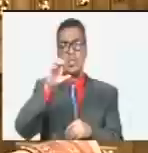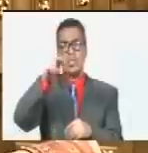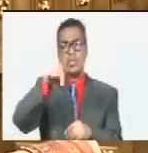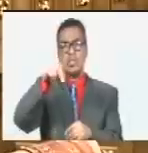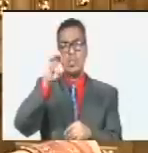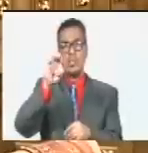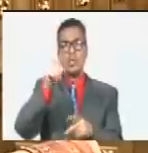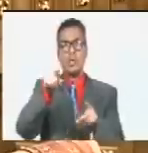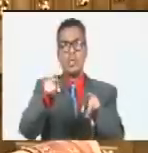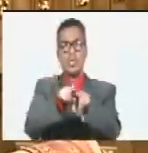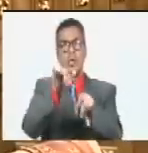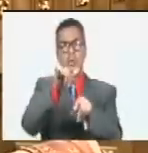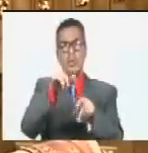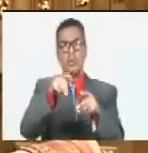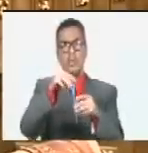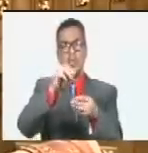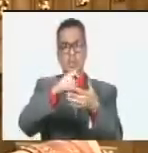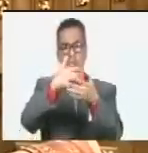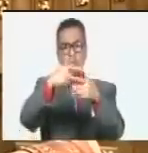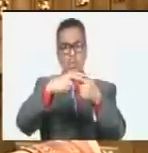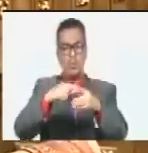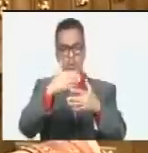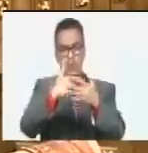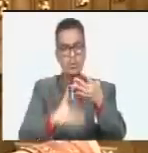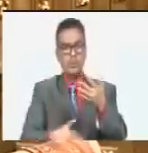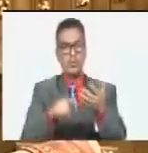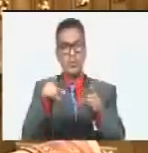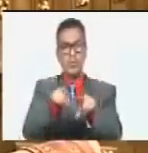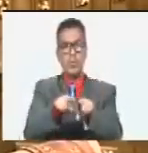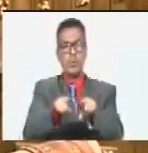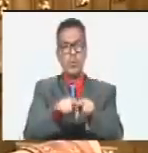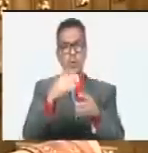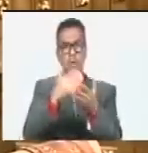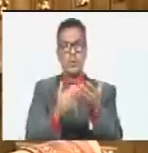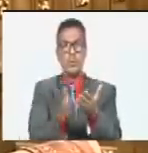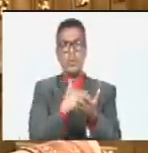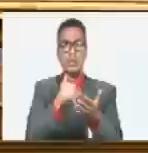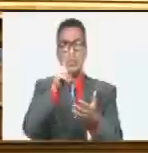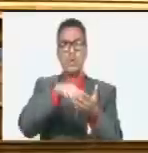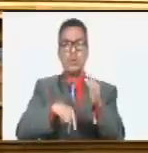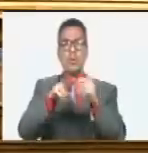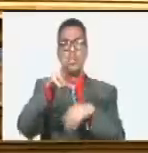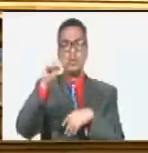mismo registro electoral, con los mismos cuadernos. La del 2015 sí fue buena.